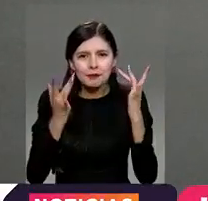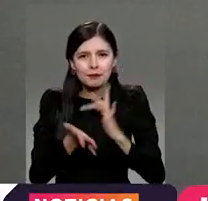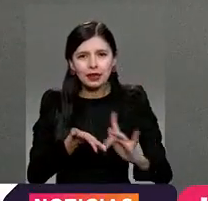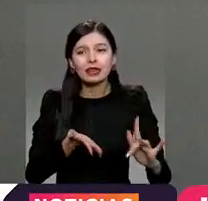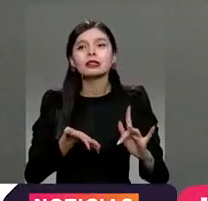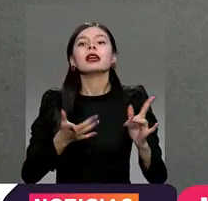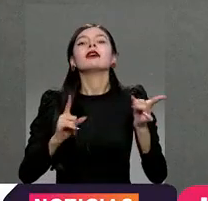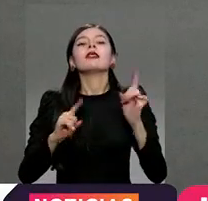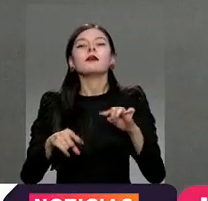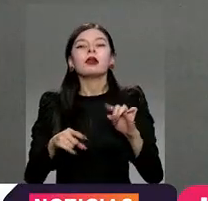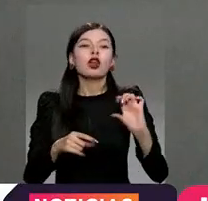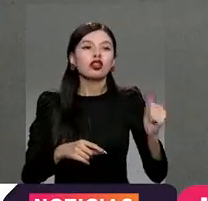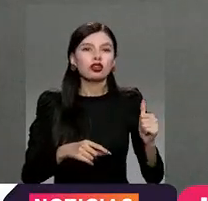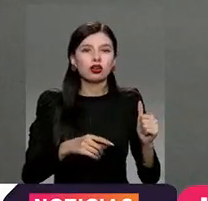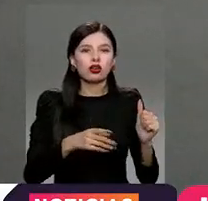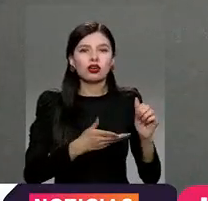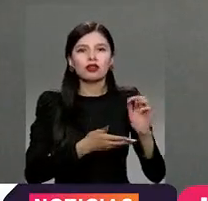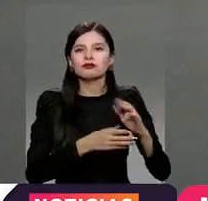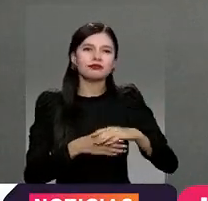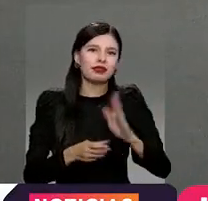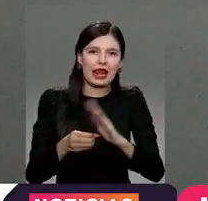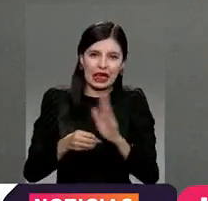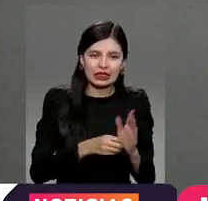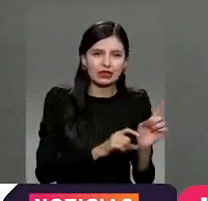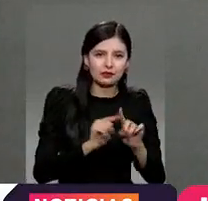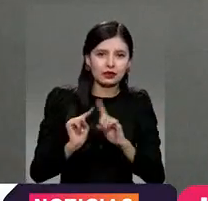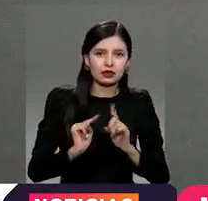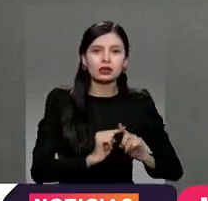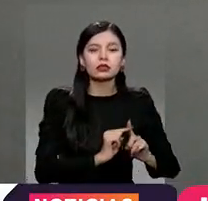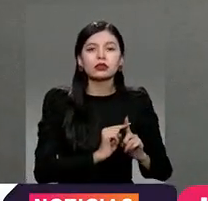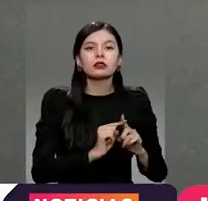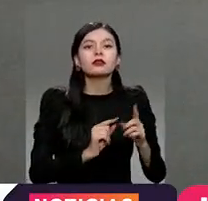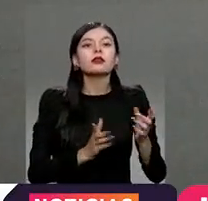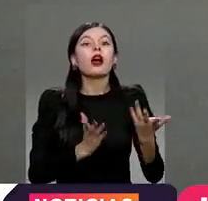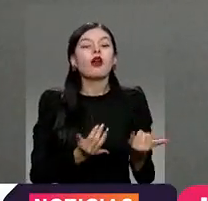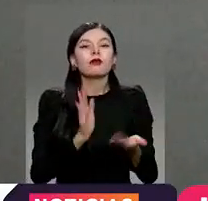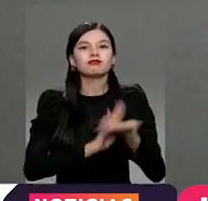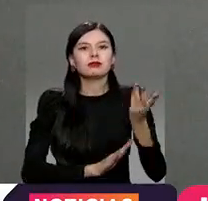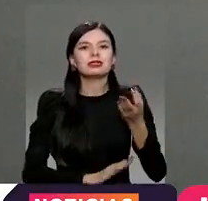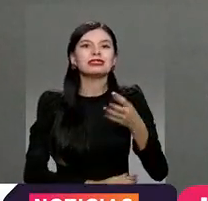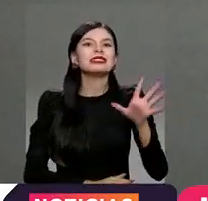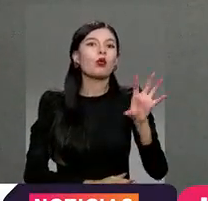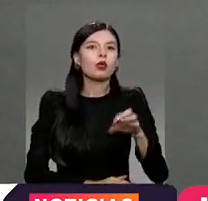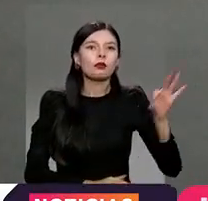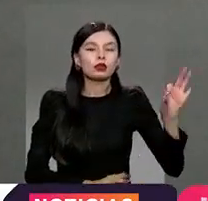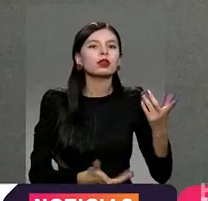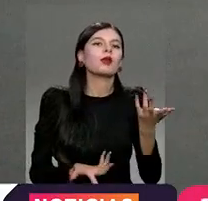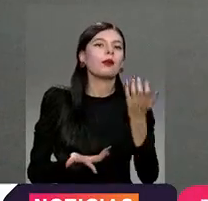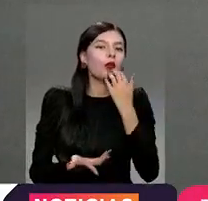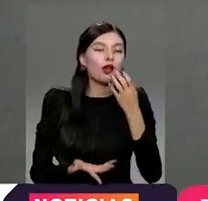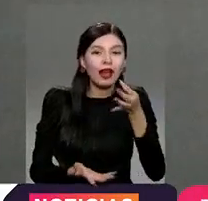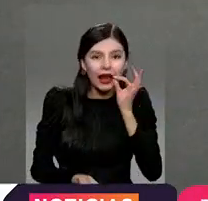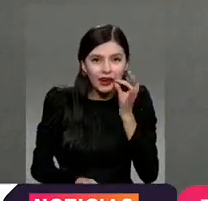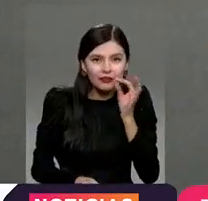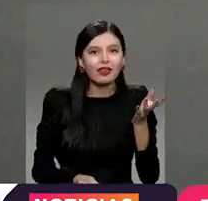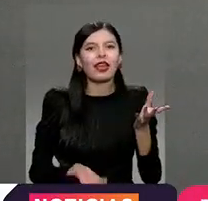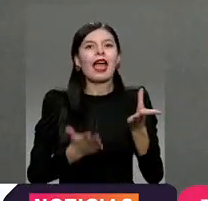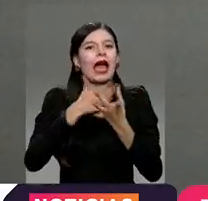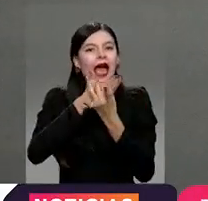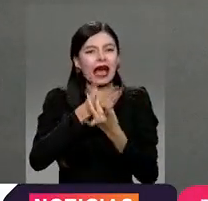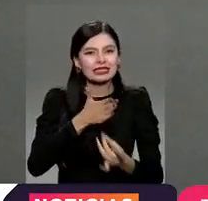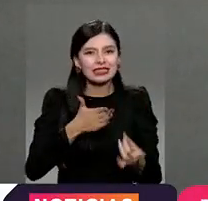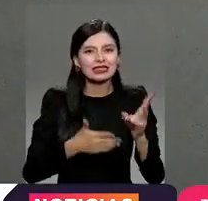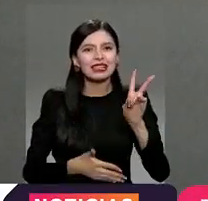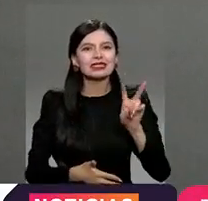crecimiento exponencial de hasta un 350%, como fue el caso del café, el aceite un 109%